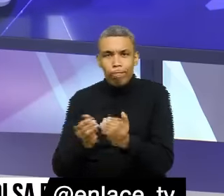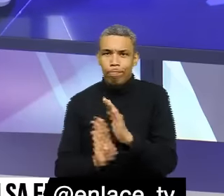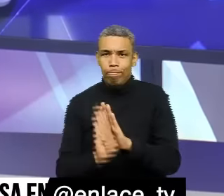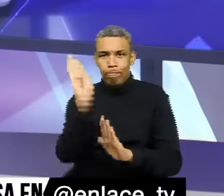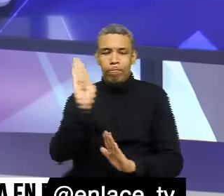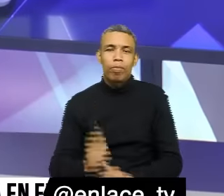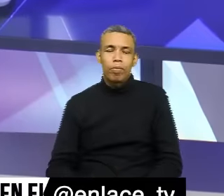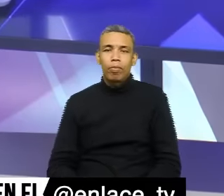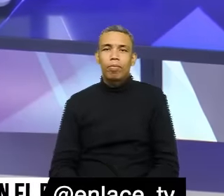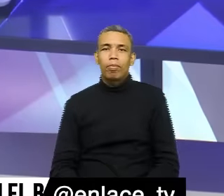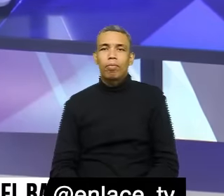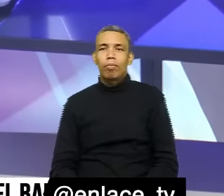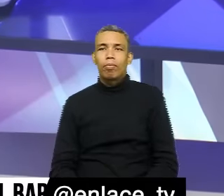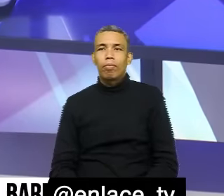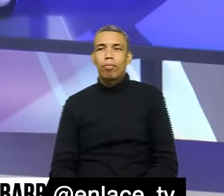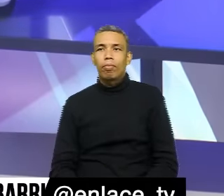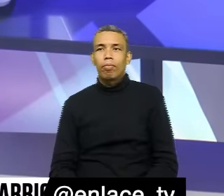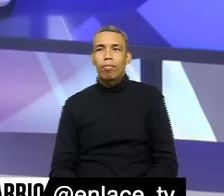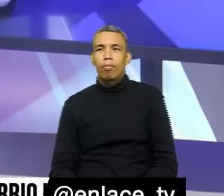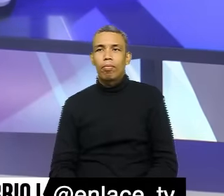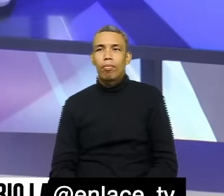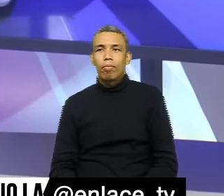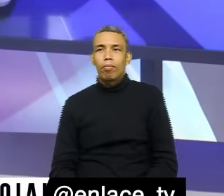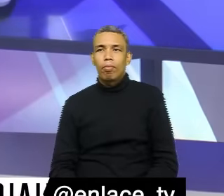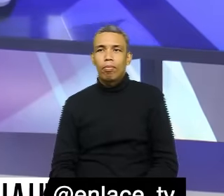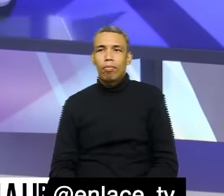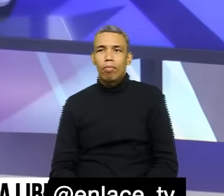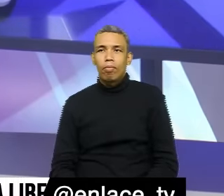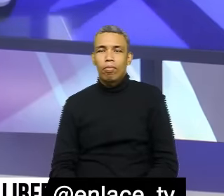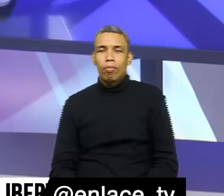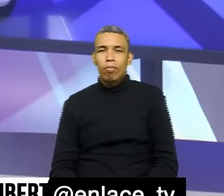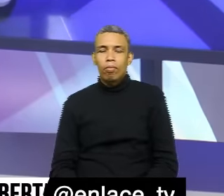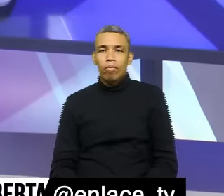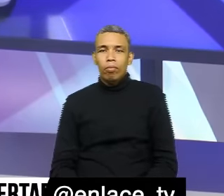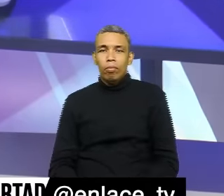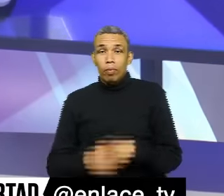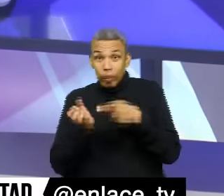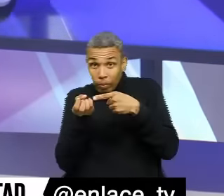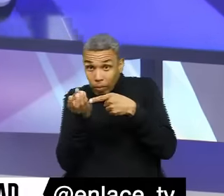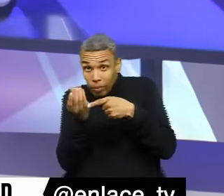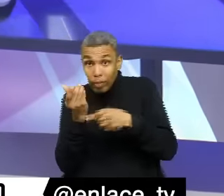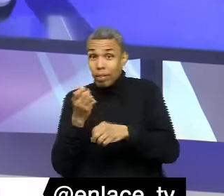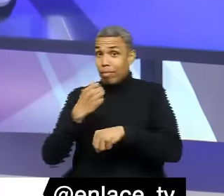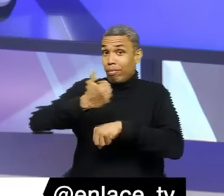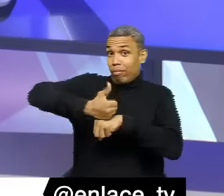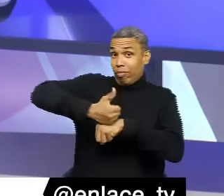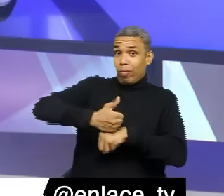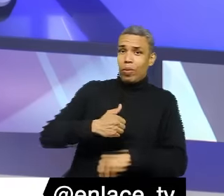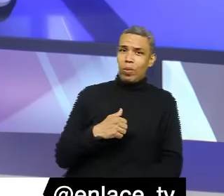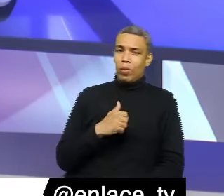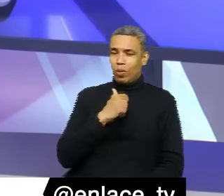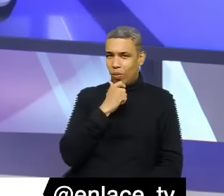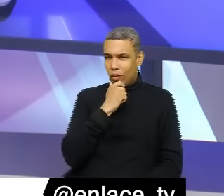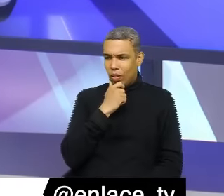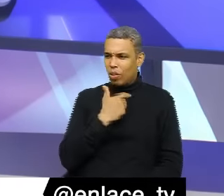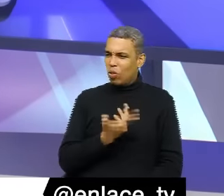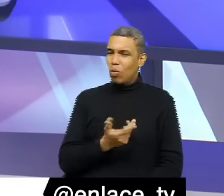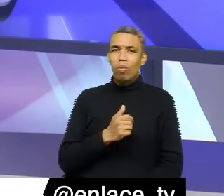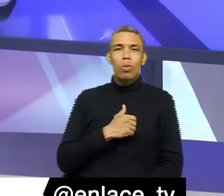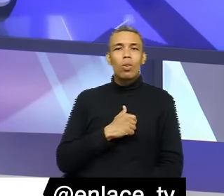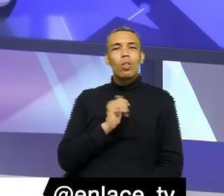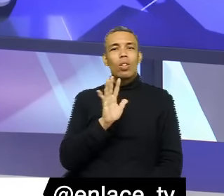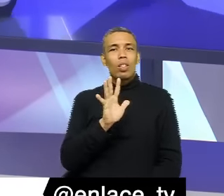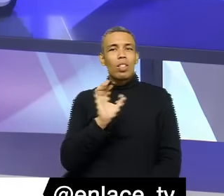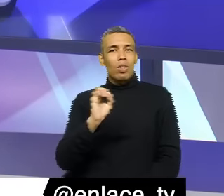es que precisamente la excusa perfecta para realizar este homenaje a la madre de Sonia Castro fue el cumplimiento de los 50 años de